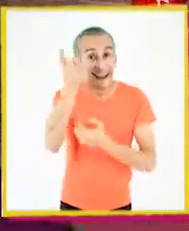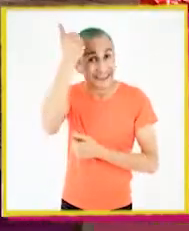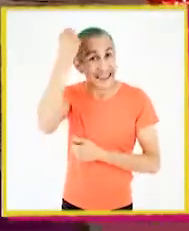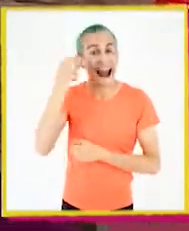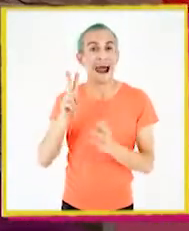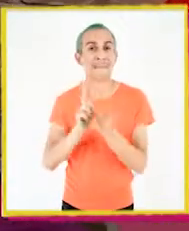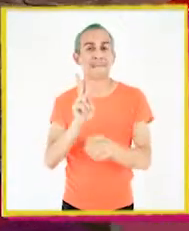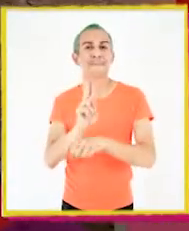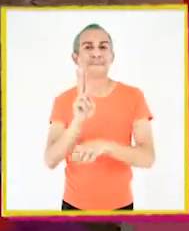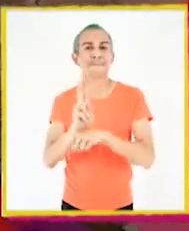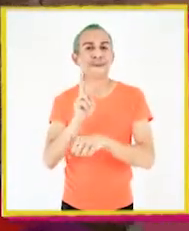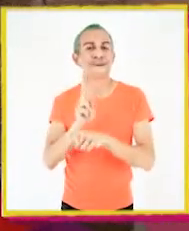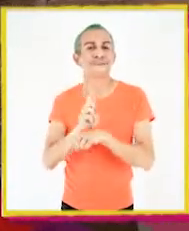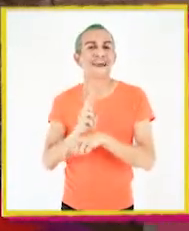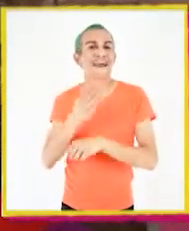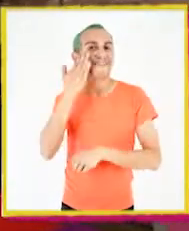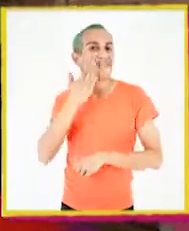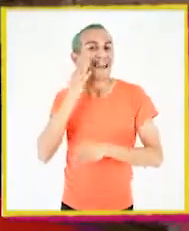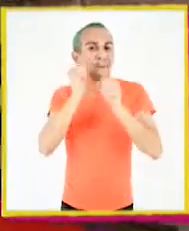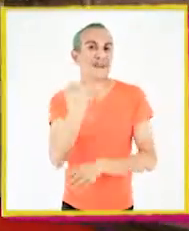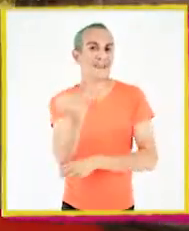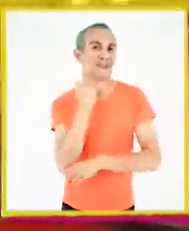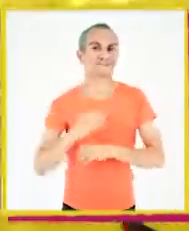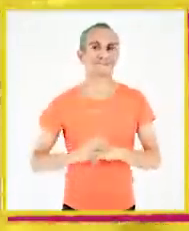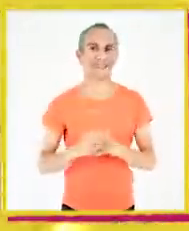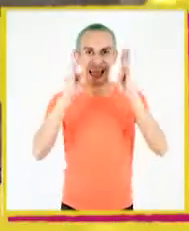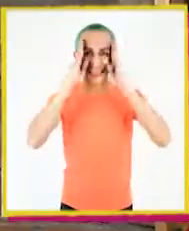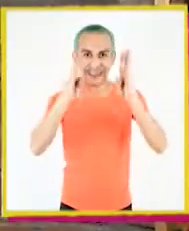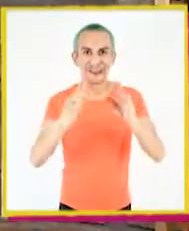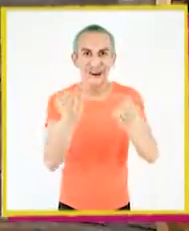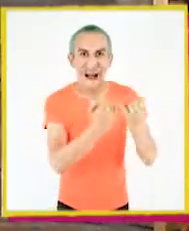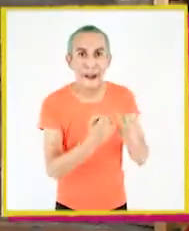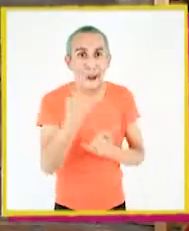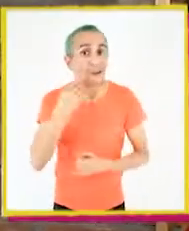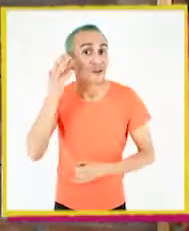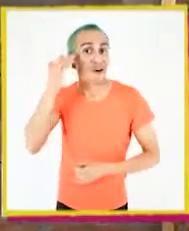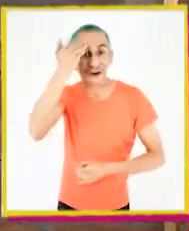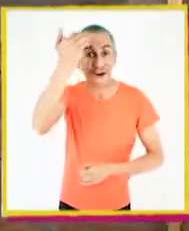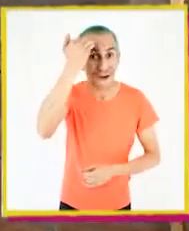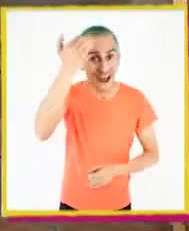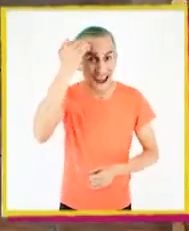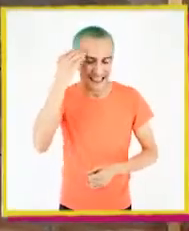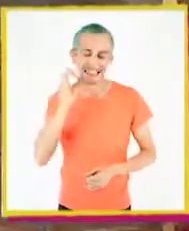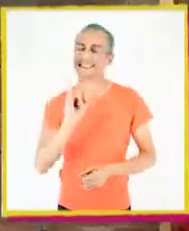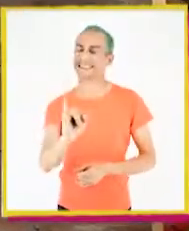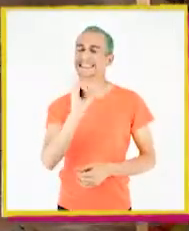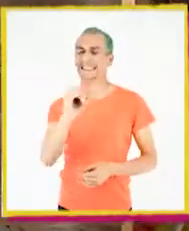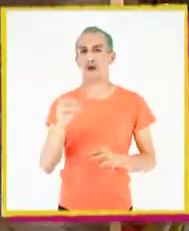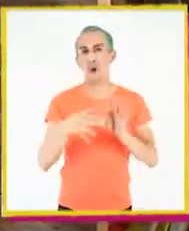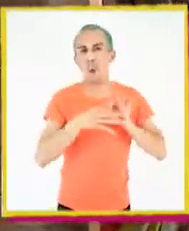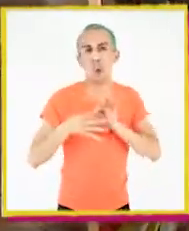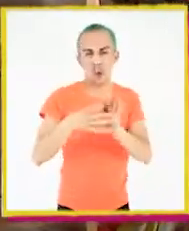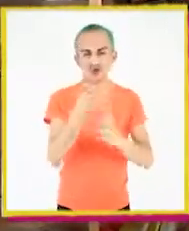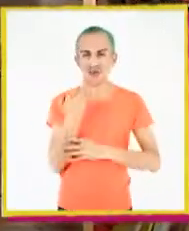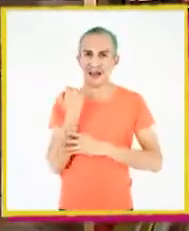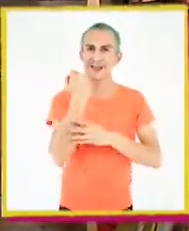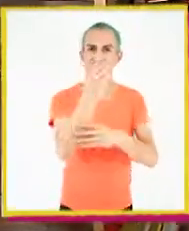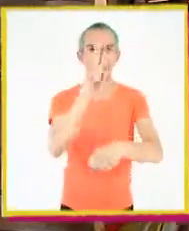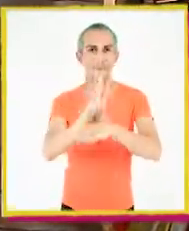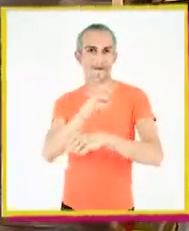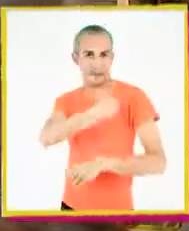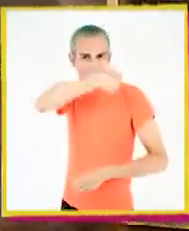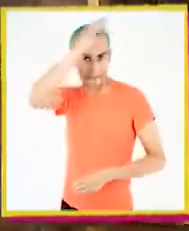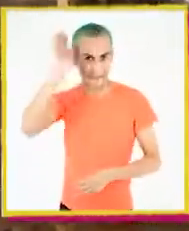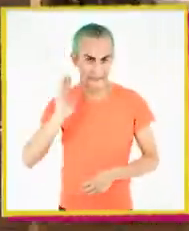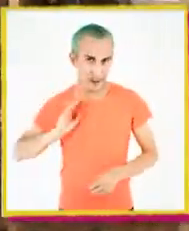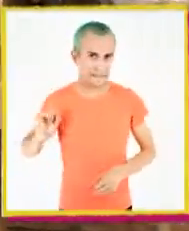Buena idea. La profe Vicky yo creo que nos puede ayudar. Atentos. Hola, amigos y amigas. Claro que sí. Juntos ayudaremos